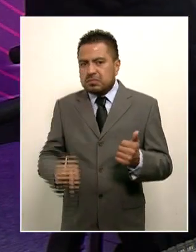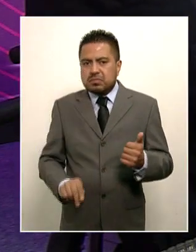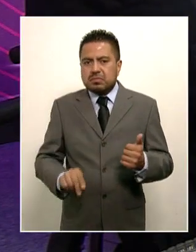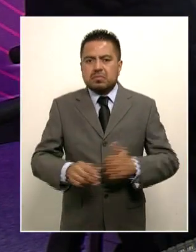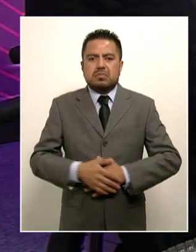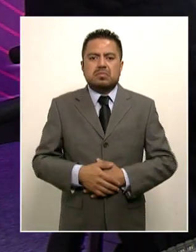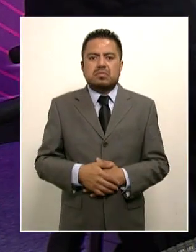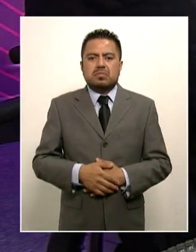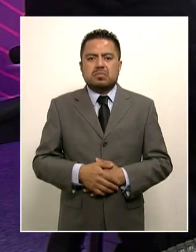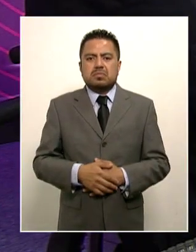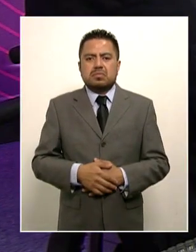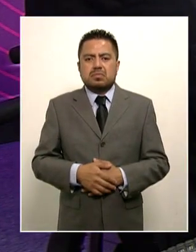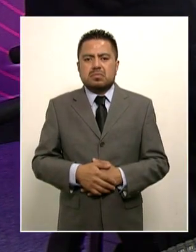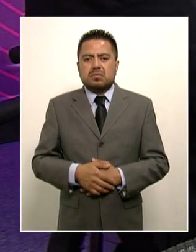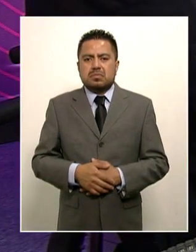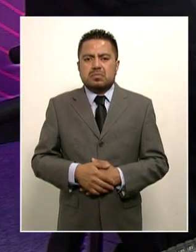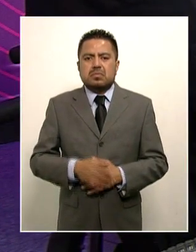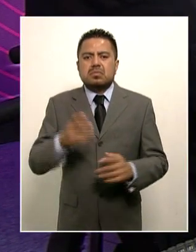Y pues es una